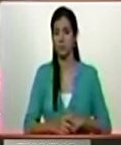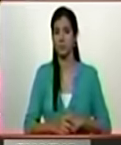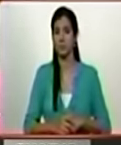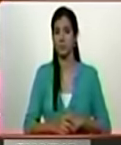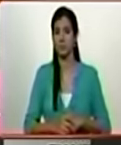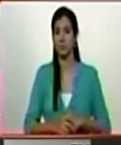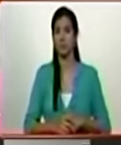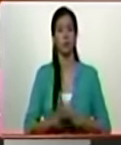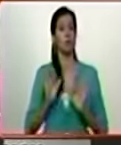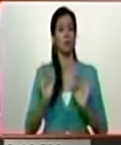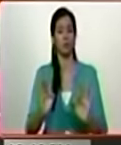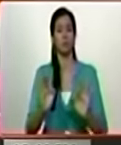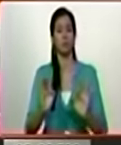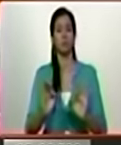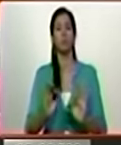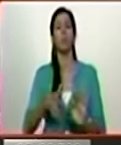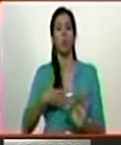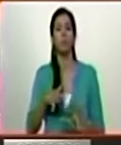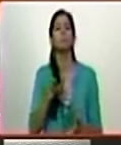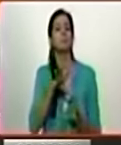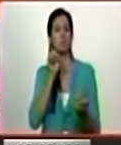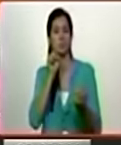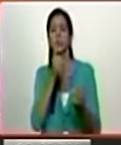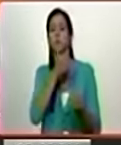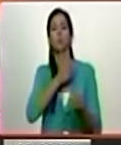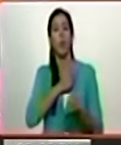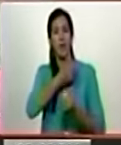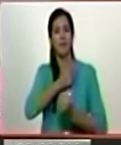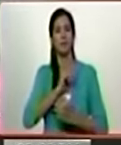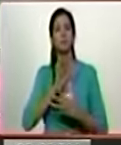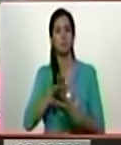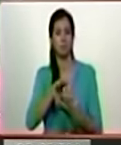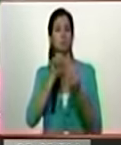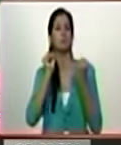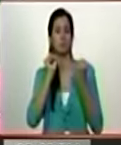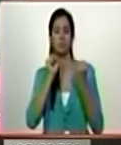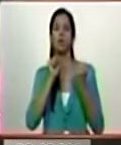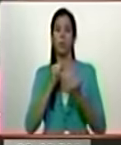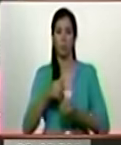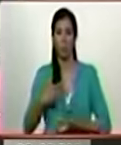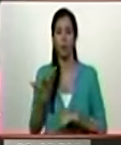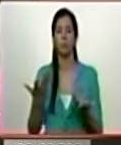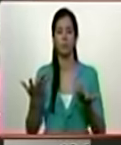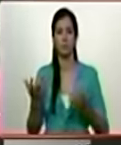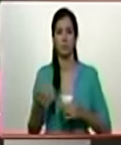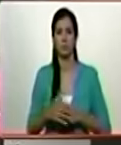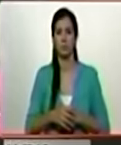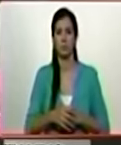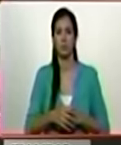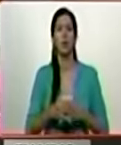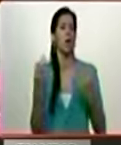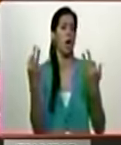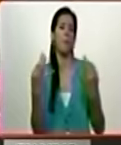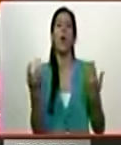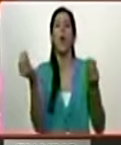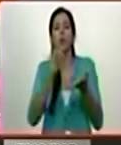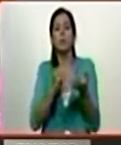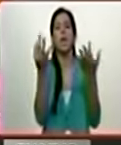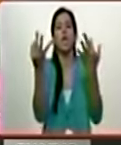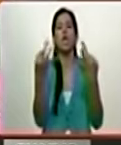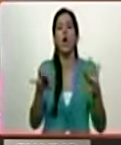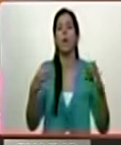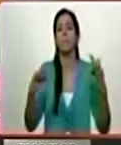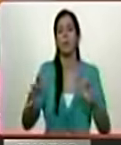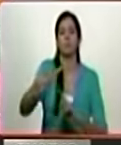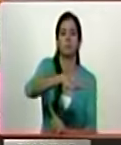Dentro de los términos de la tolerancia, que se permitan las cosas normales que debe haber entre